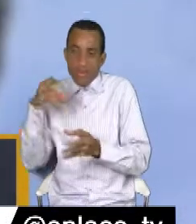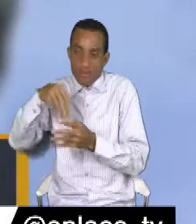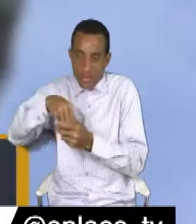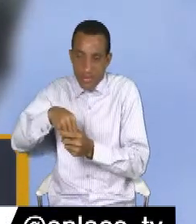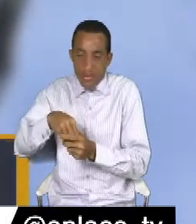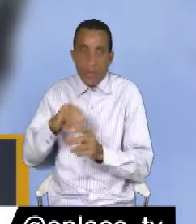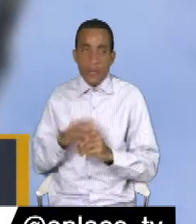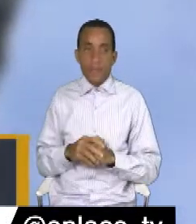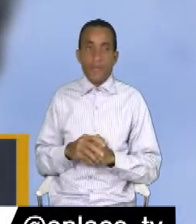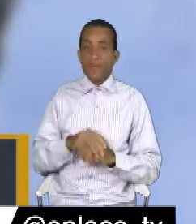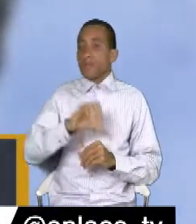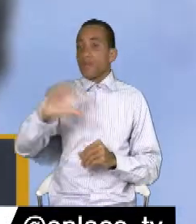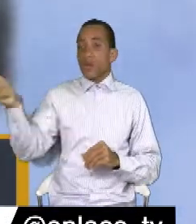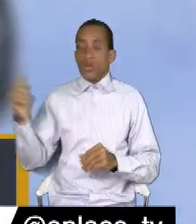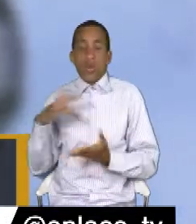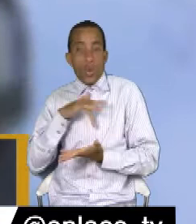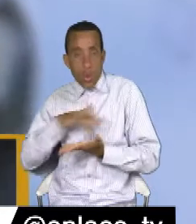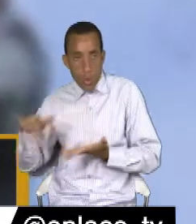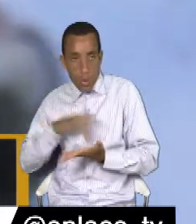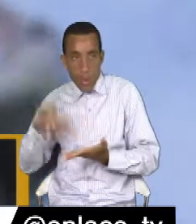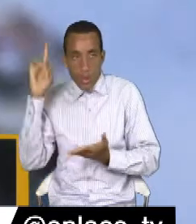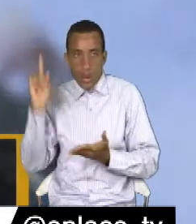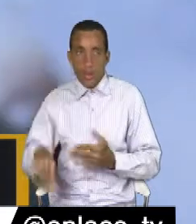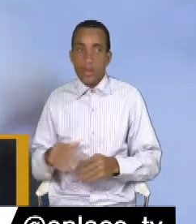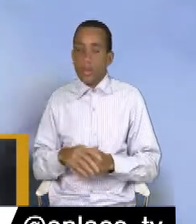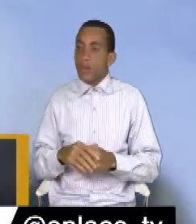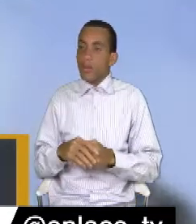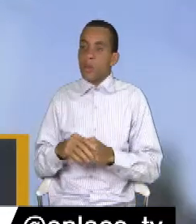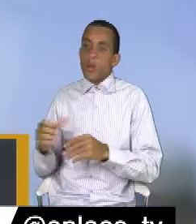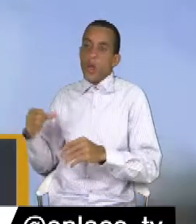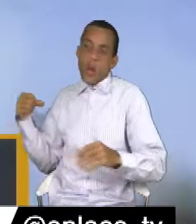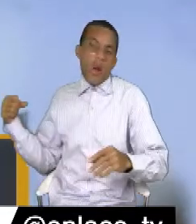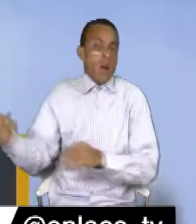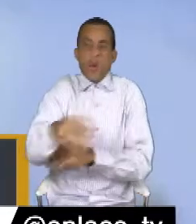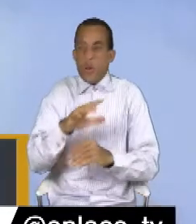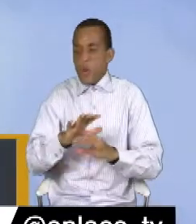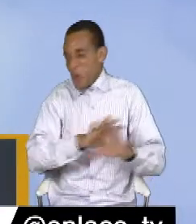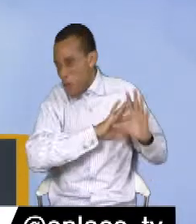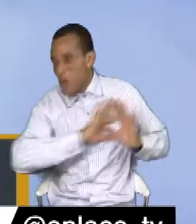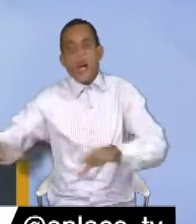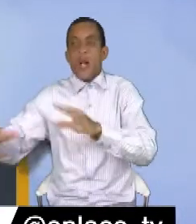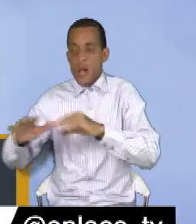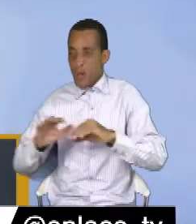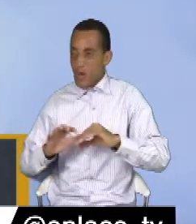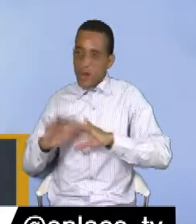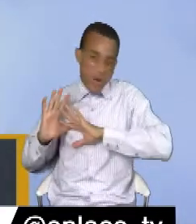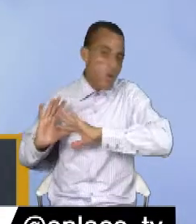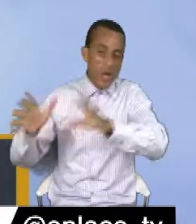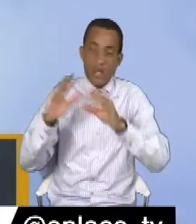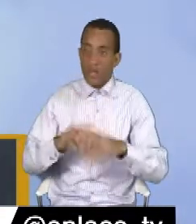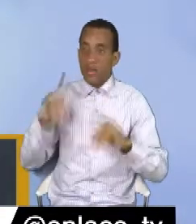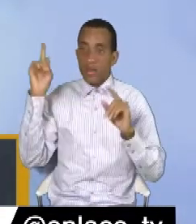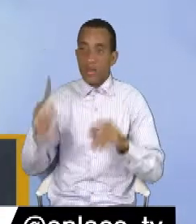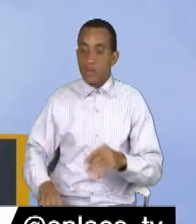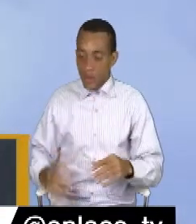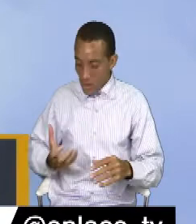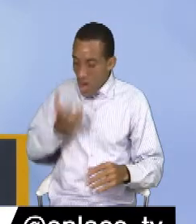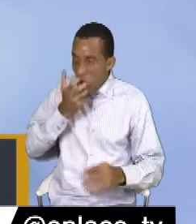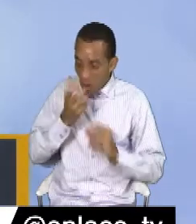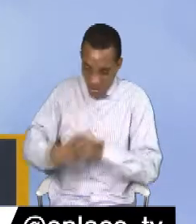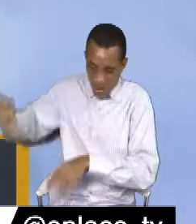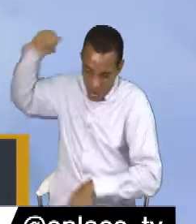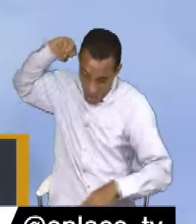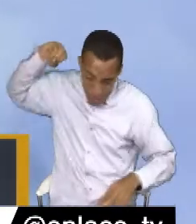que se encontraba en urgencias atacó al médico, lo empujó, después atacó al celador, le tiró el radio al piso, lo